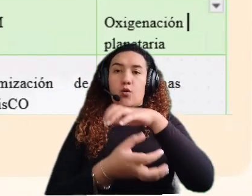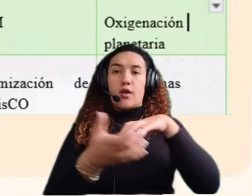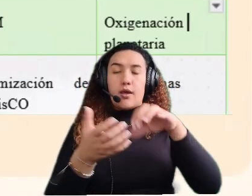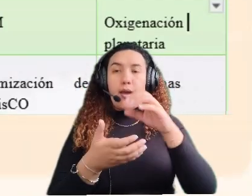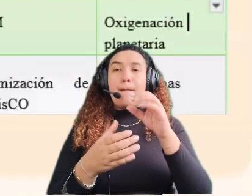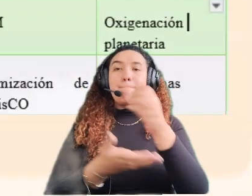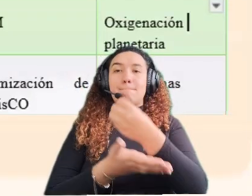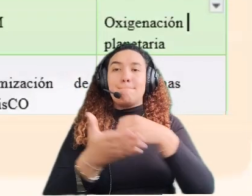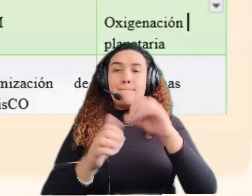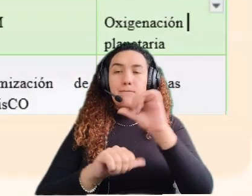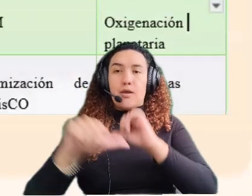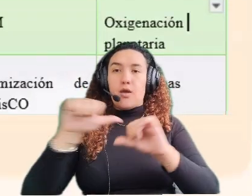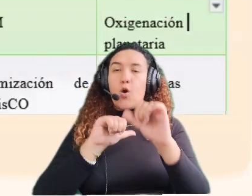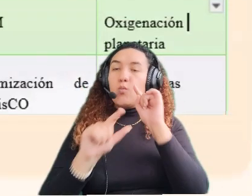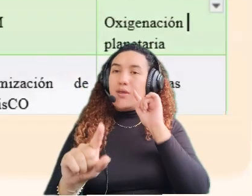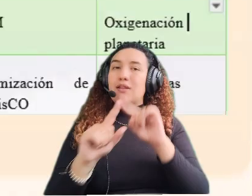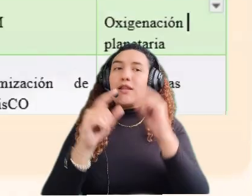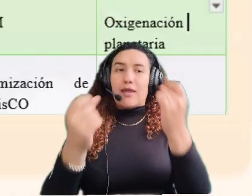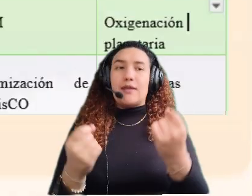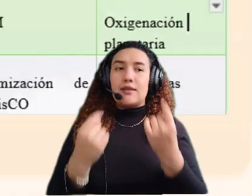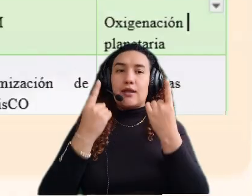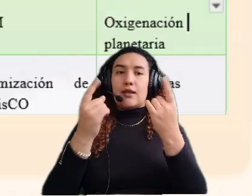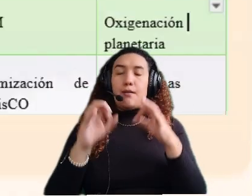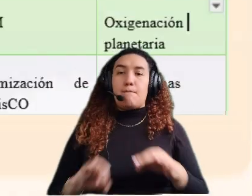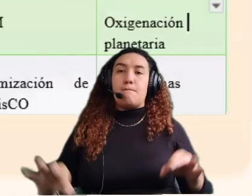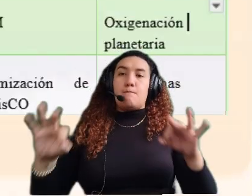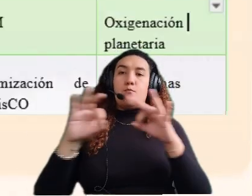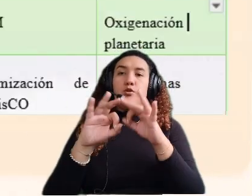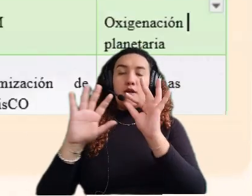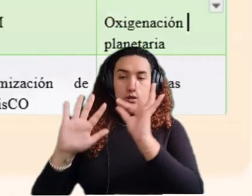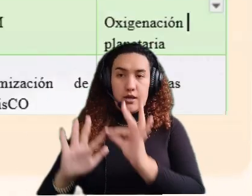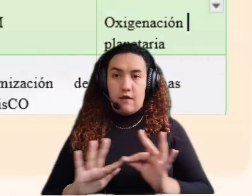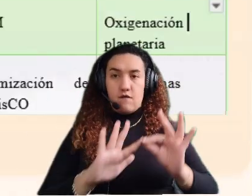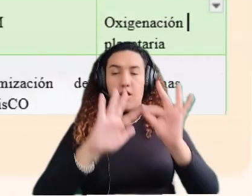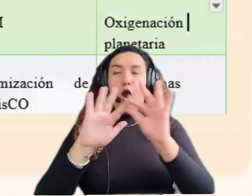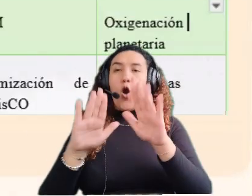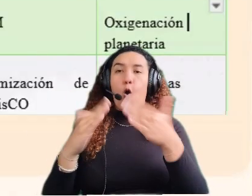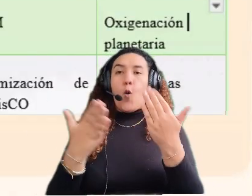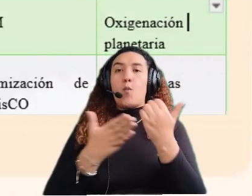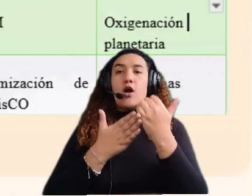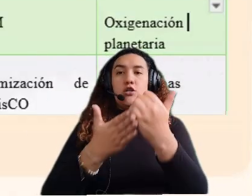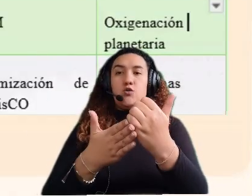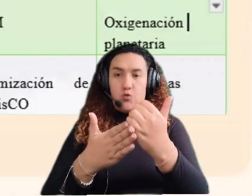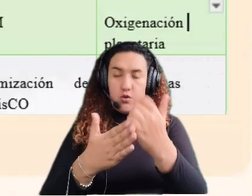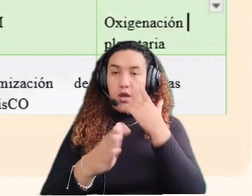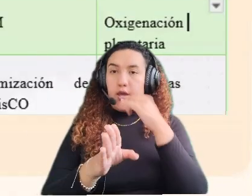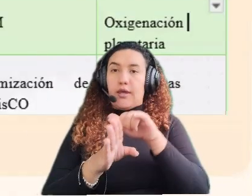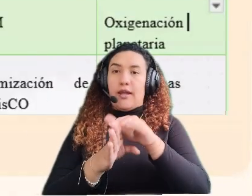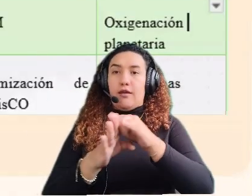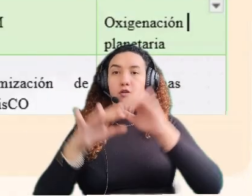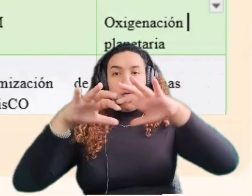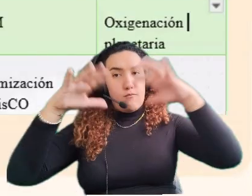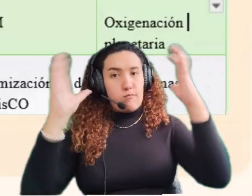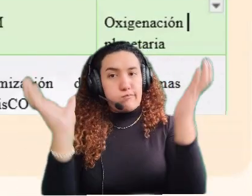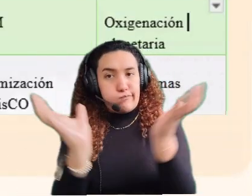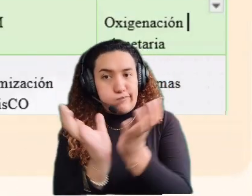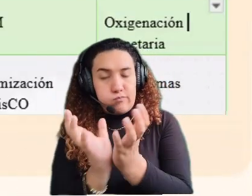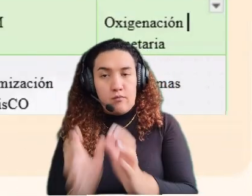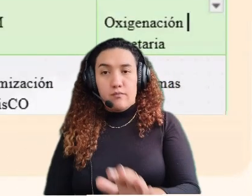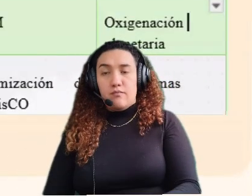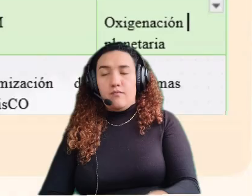y bioquímica para entender la importancia del fitoplancton y cómo pues ayuda al equilibrio a nivel